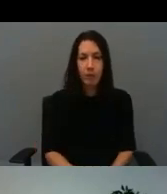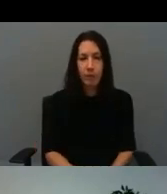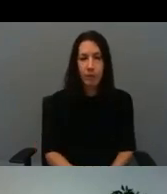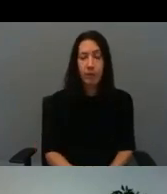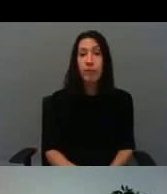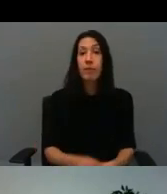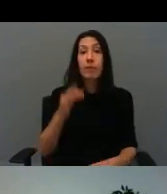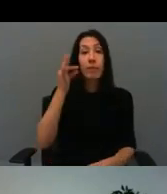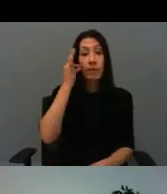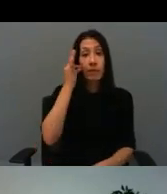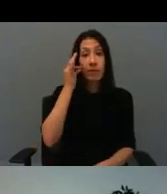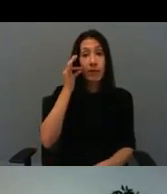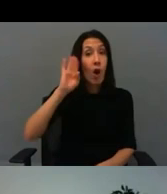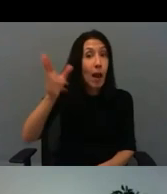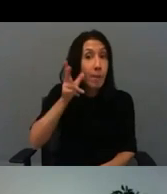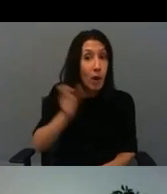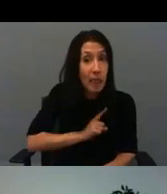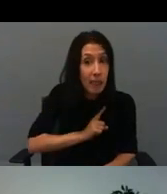Hola, ¿me oís? Hola, Cristina.